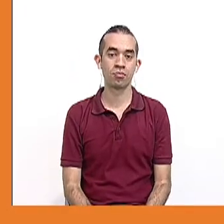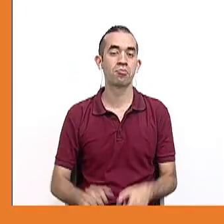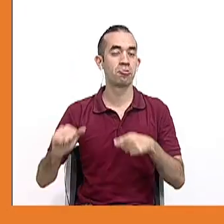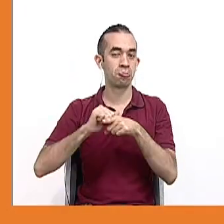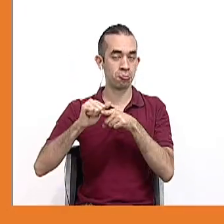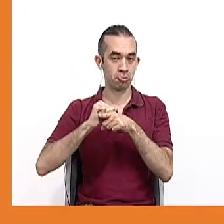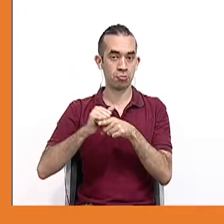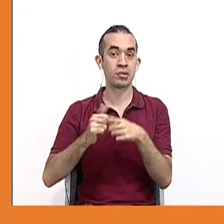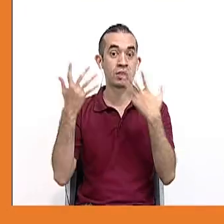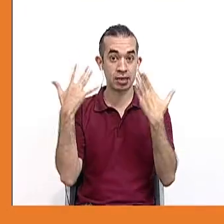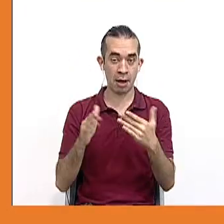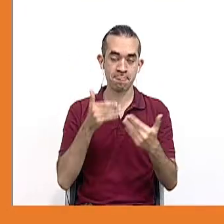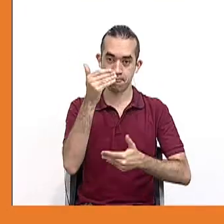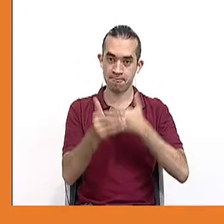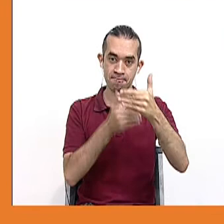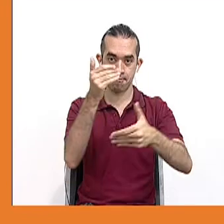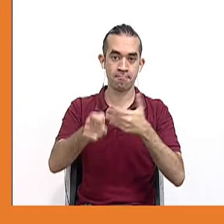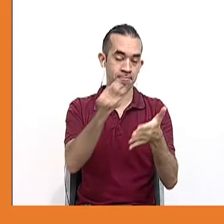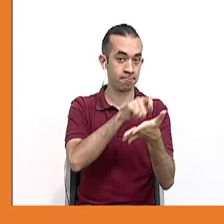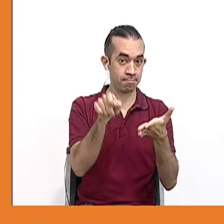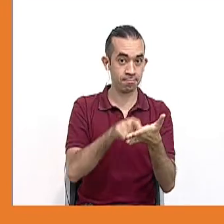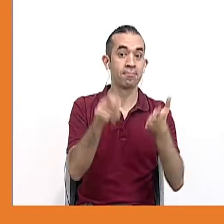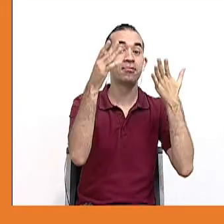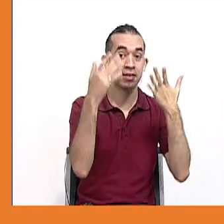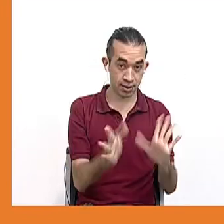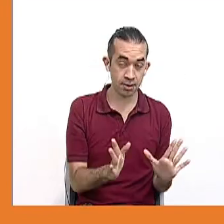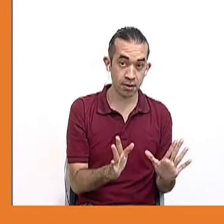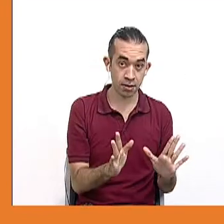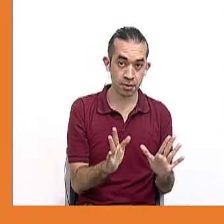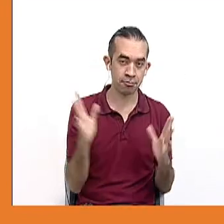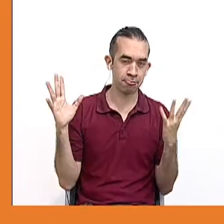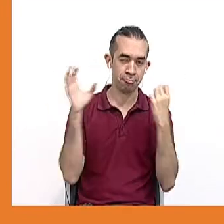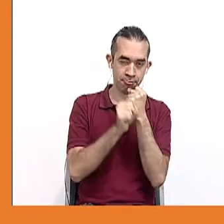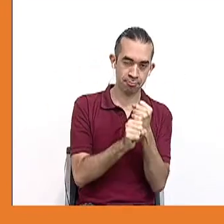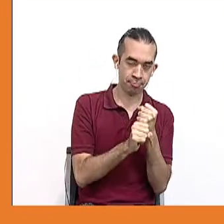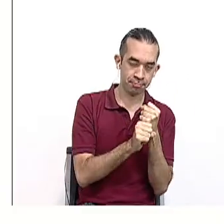Repasemos. Hemos visto las etapas de escritura, ¿sí? Recapitulando.